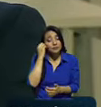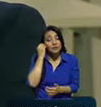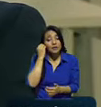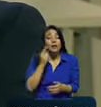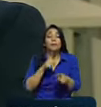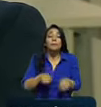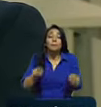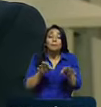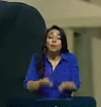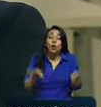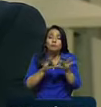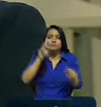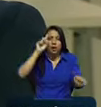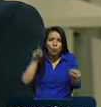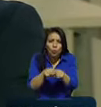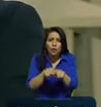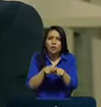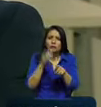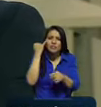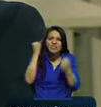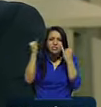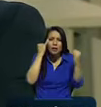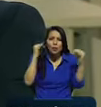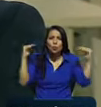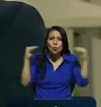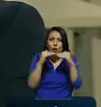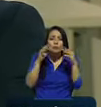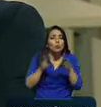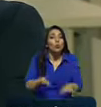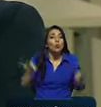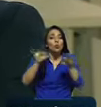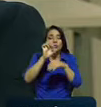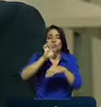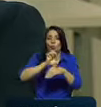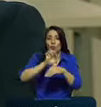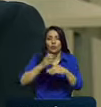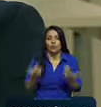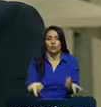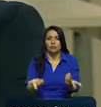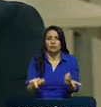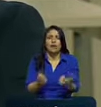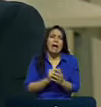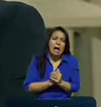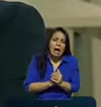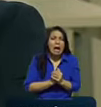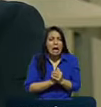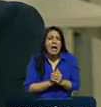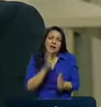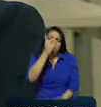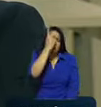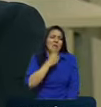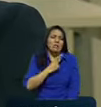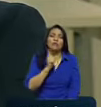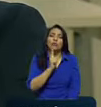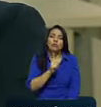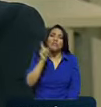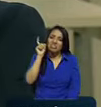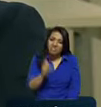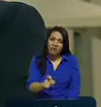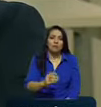converger a ideas comunes es de un imperativo nacional, no es una opción, es algo que tenemos que